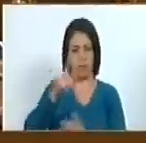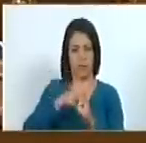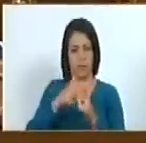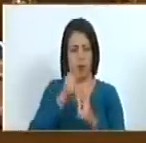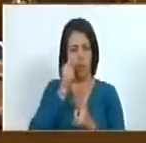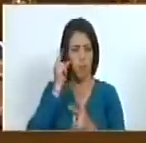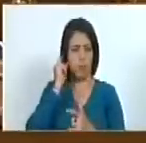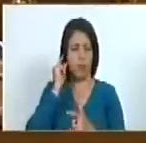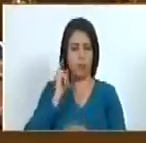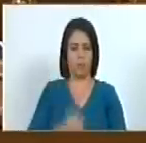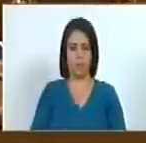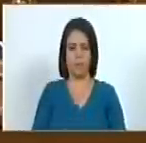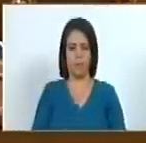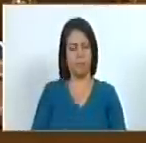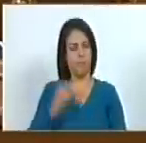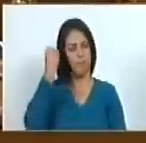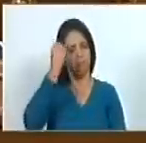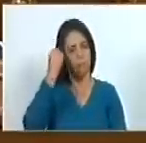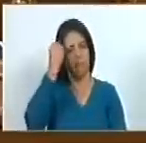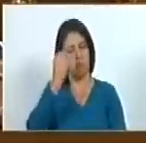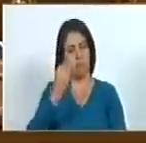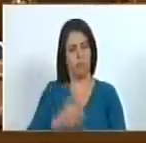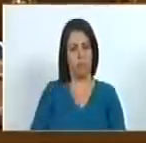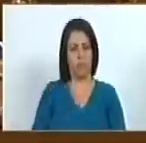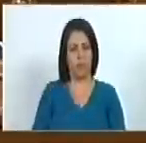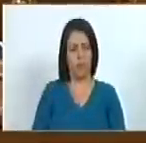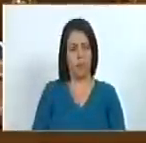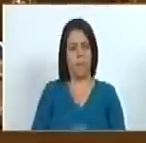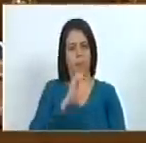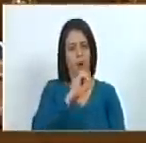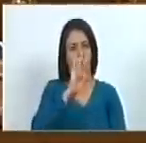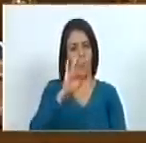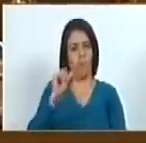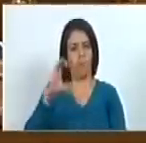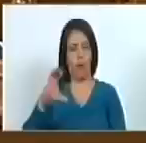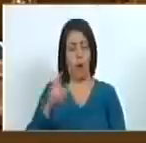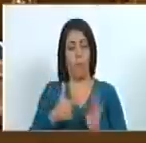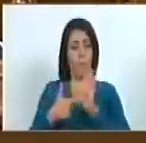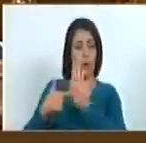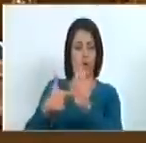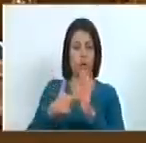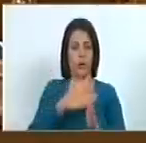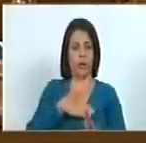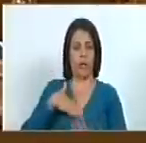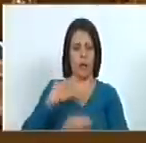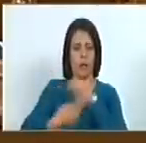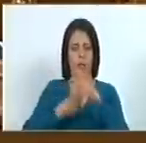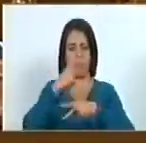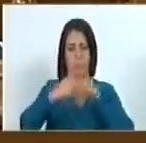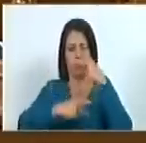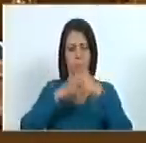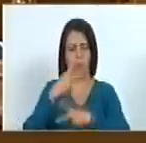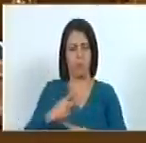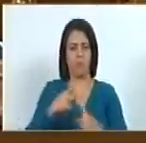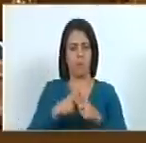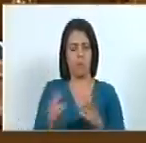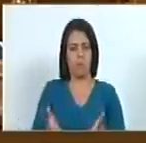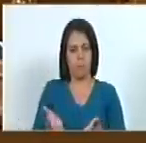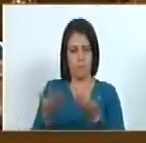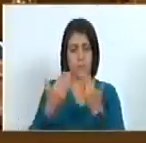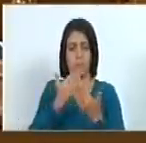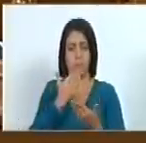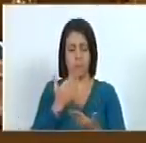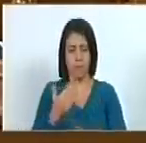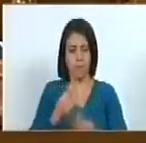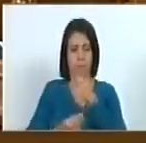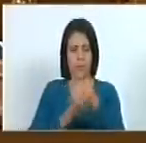las venezolanas. Considerando que la OFAC manifestó su intención de aplicar una política de concesión de